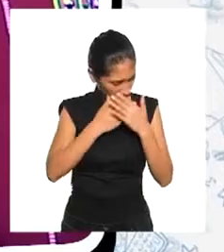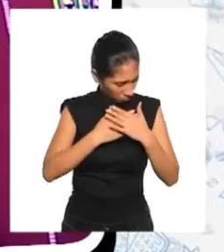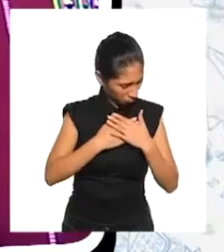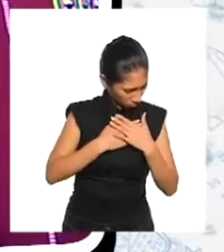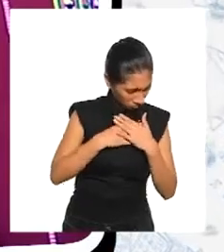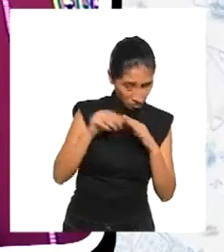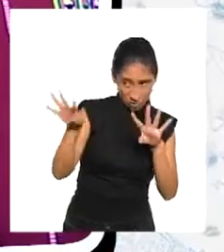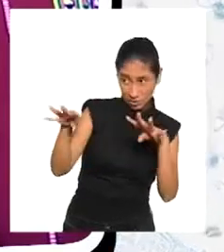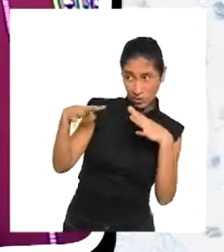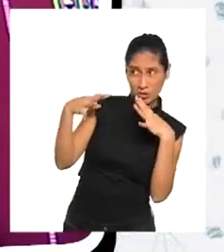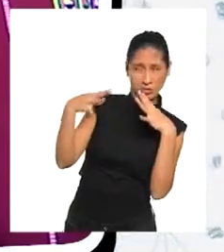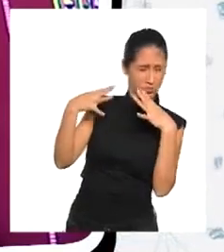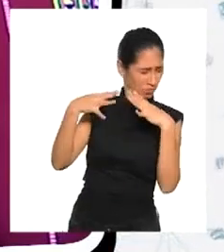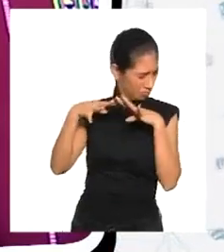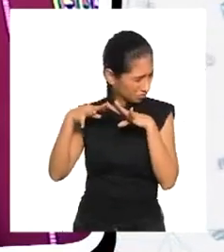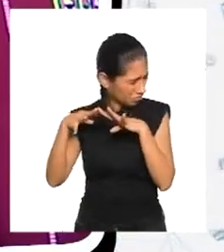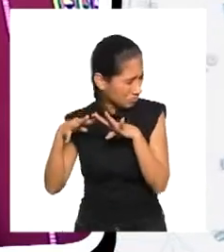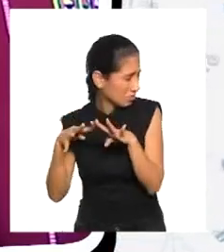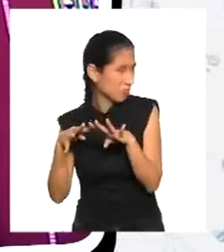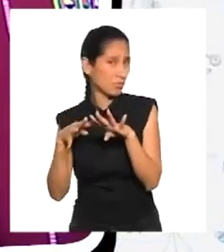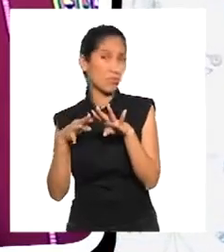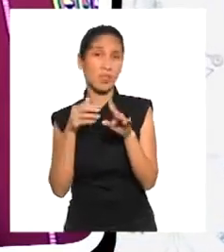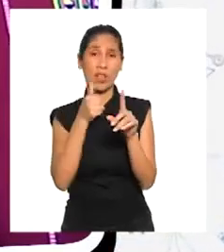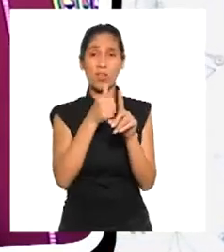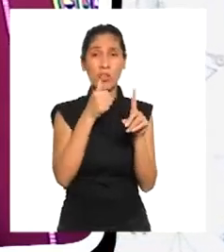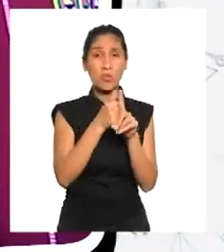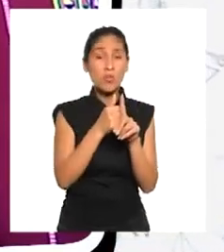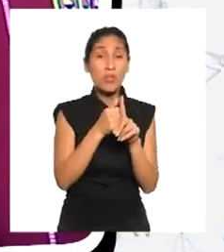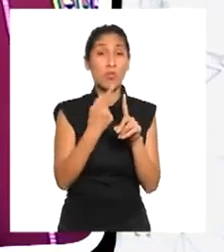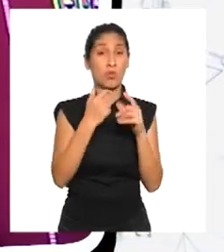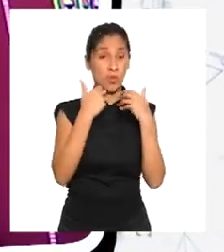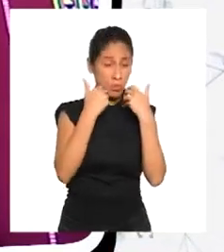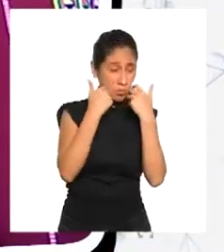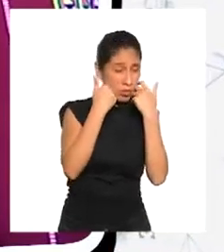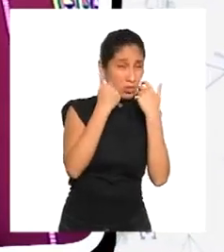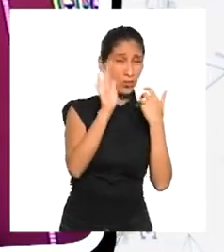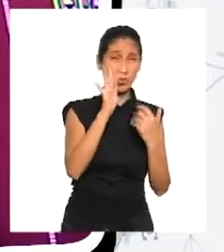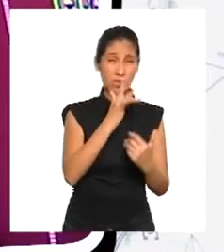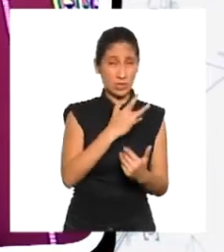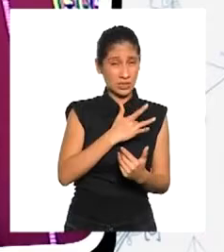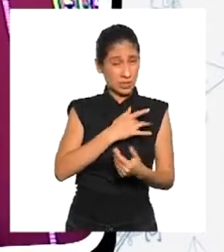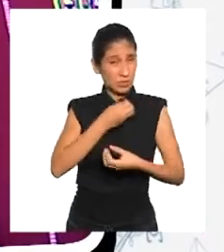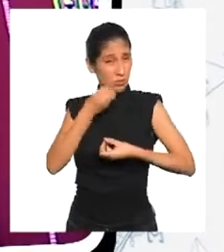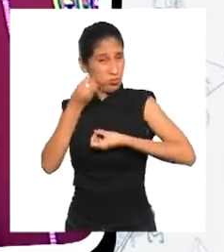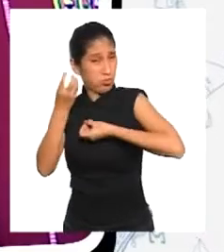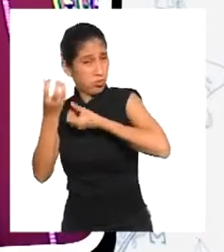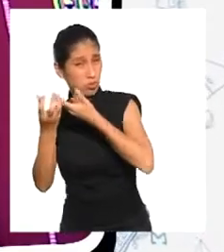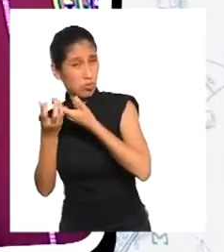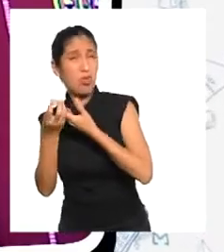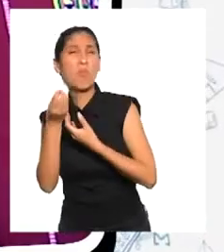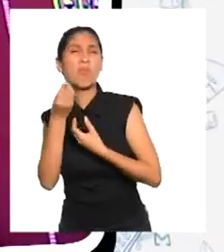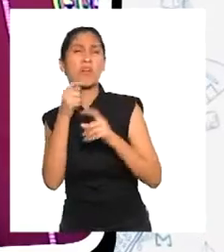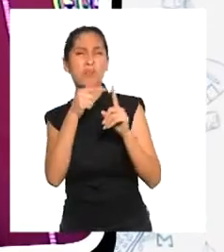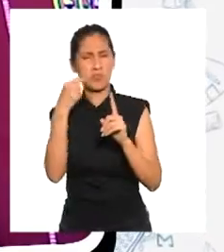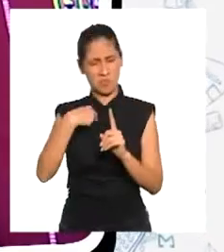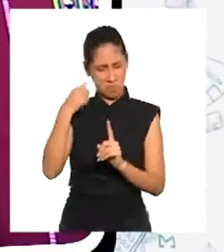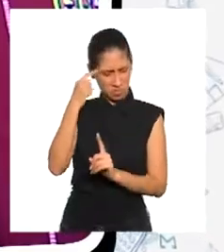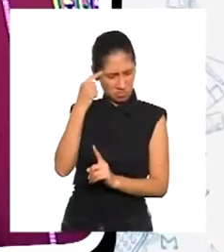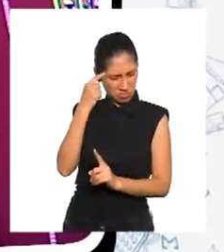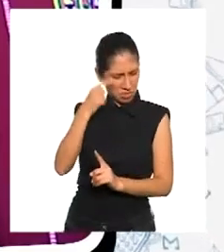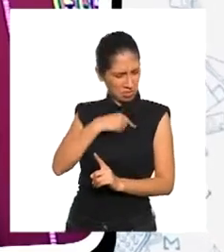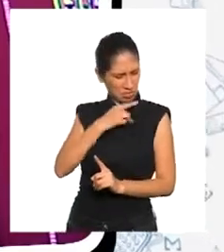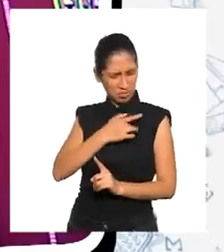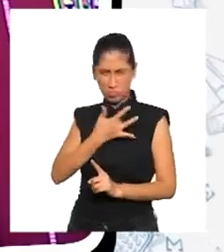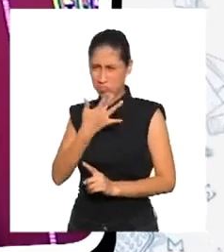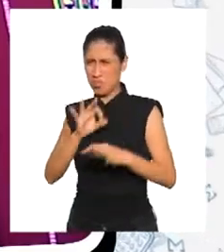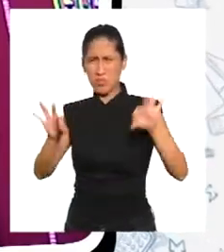no saben reconocer su valor personal. Dejan de expresar sus sentimientos y emociones a otros, ya que creen que no son tan importantes y que